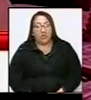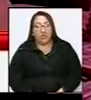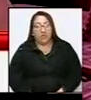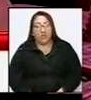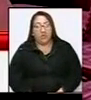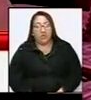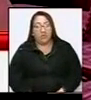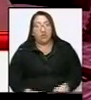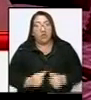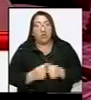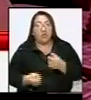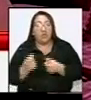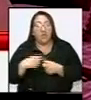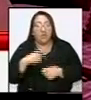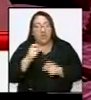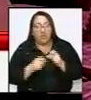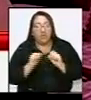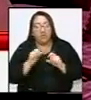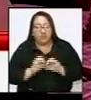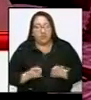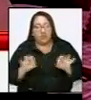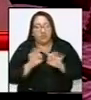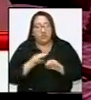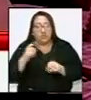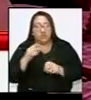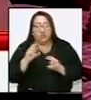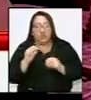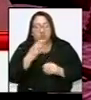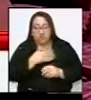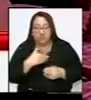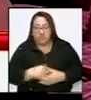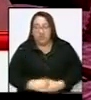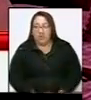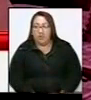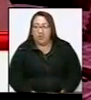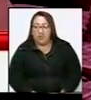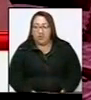sí debe participar y que es importante. Solamente ese comentario, presidente.